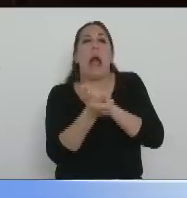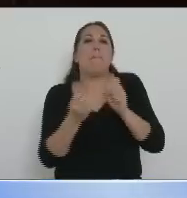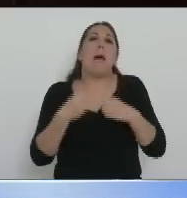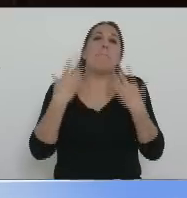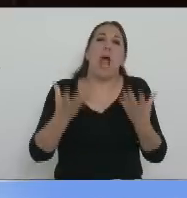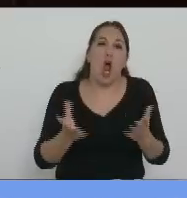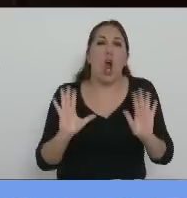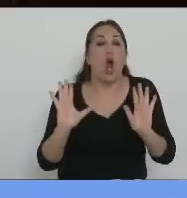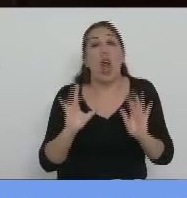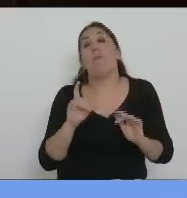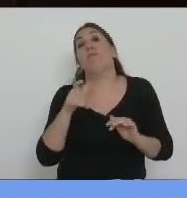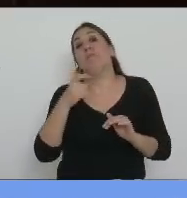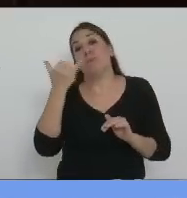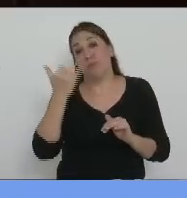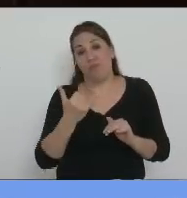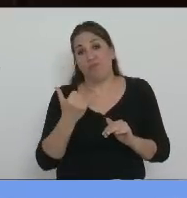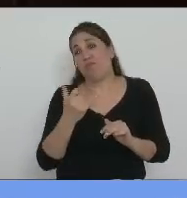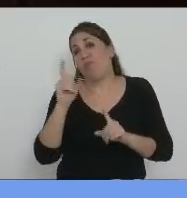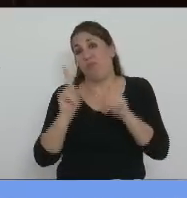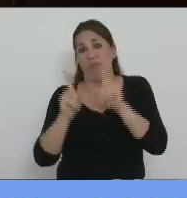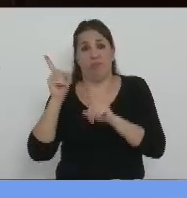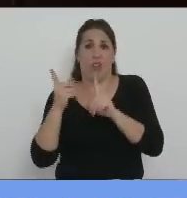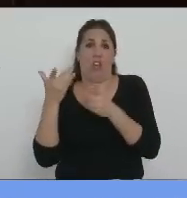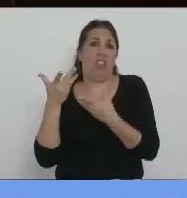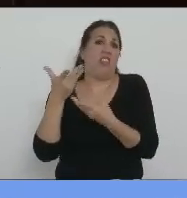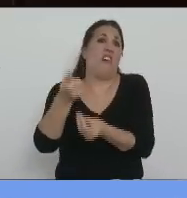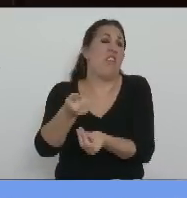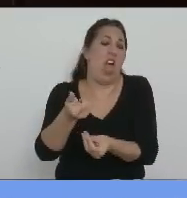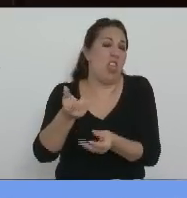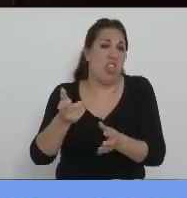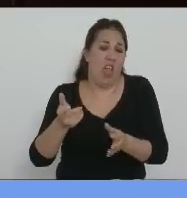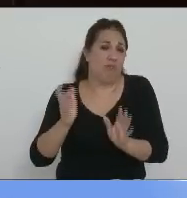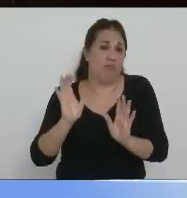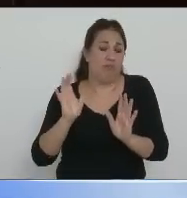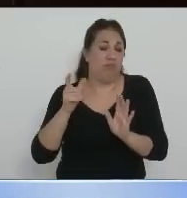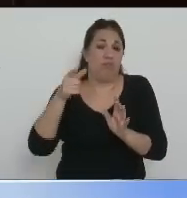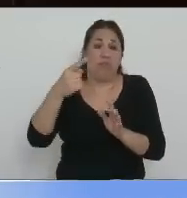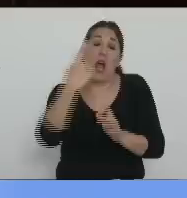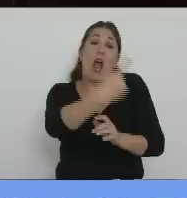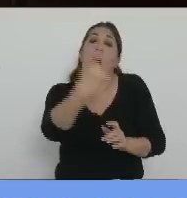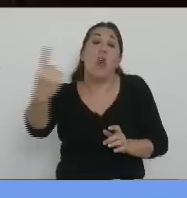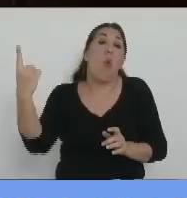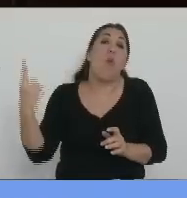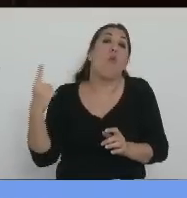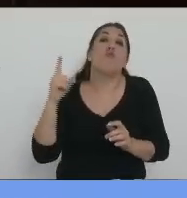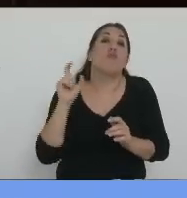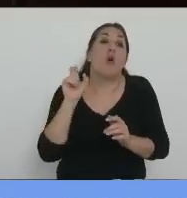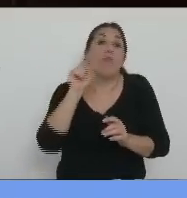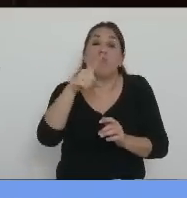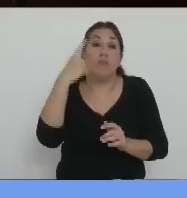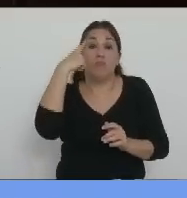y hay otros porque defienden a los evasores directamente obviamente cada uno se podrá poner el sello que